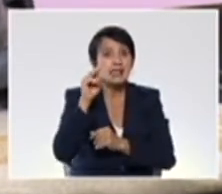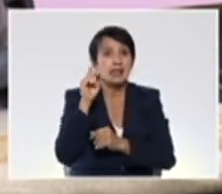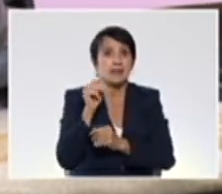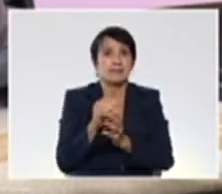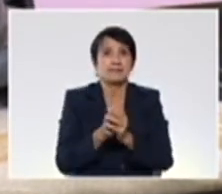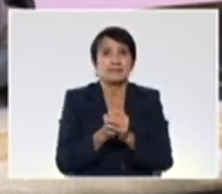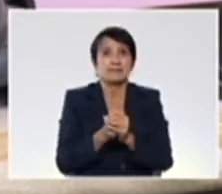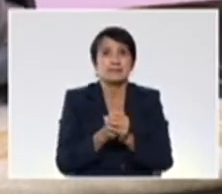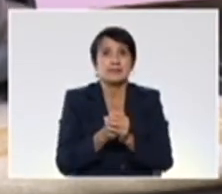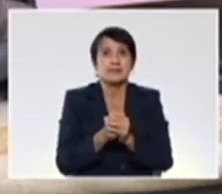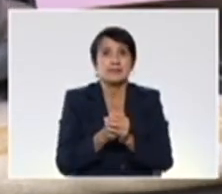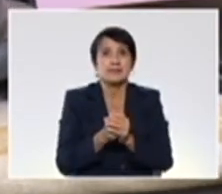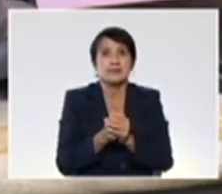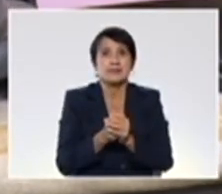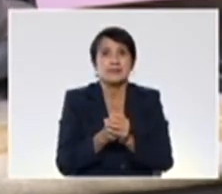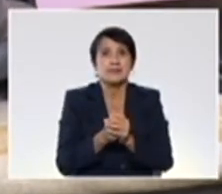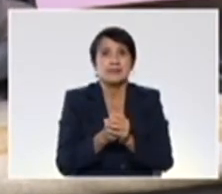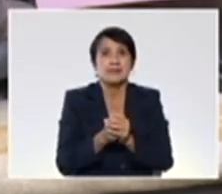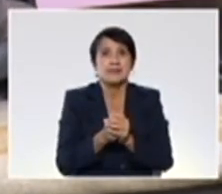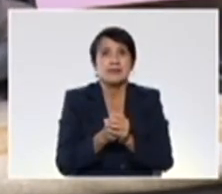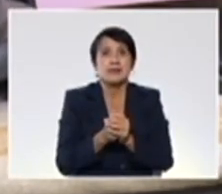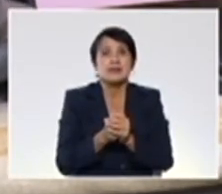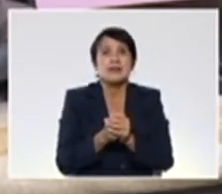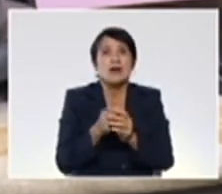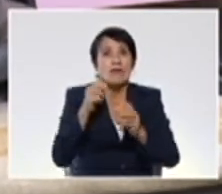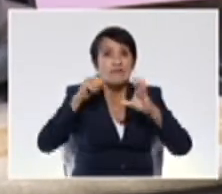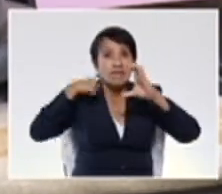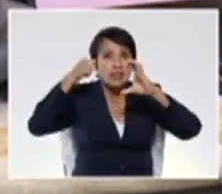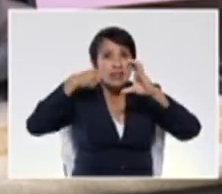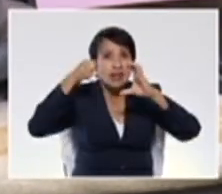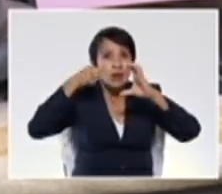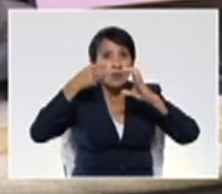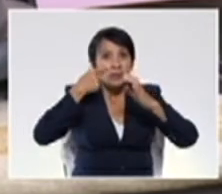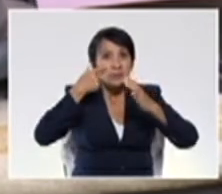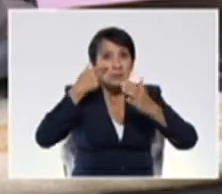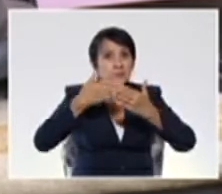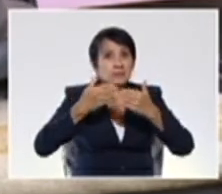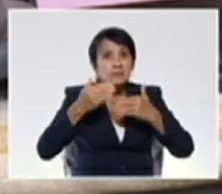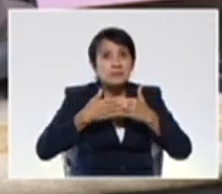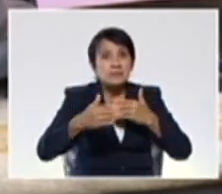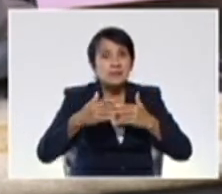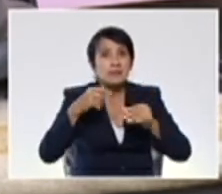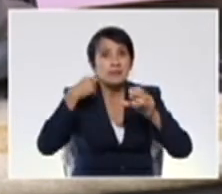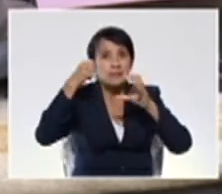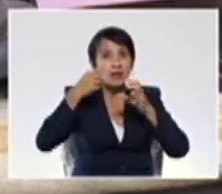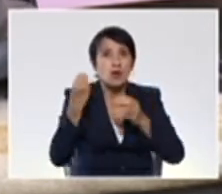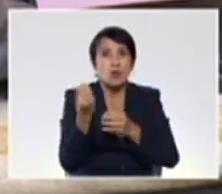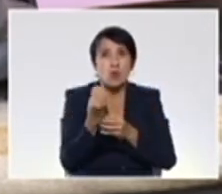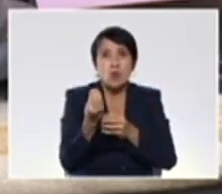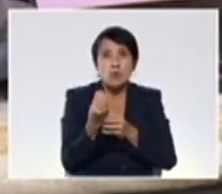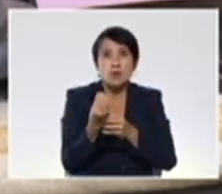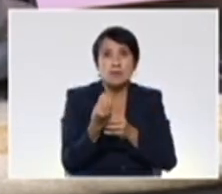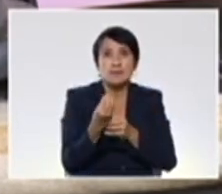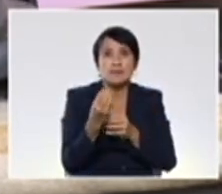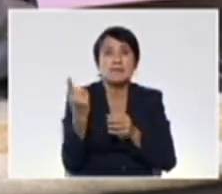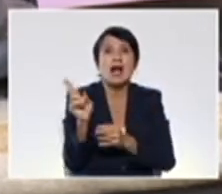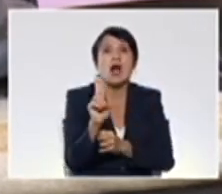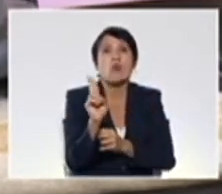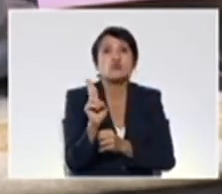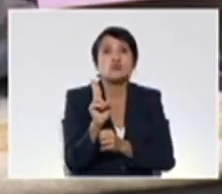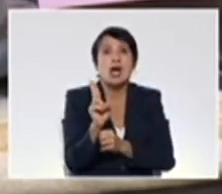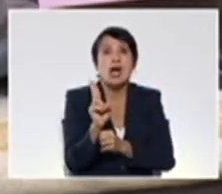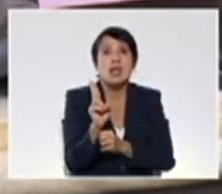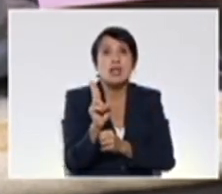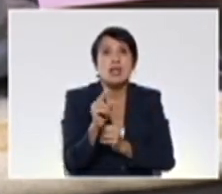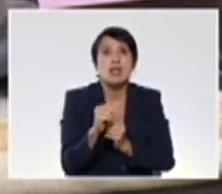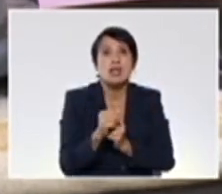pueblo. En este caso, y en un video que próximamente veremos, vamos a utilizar